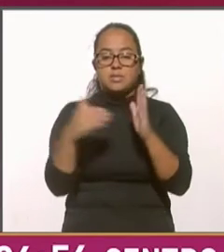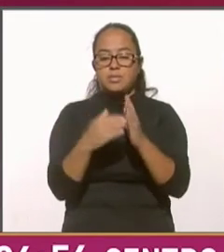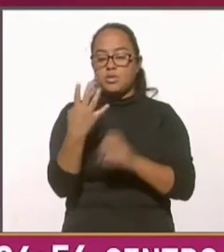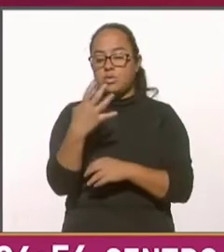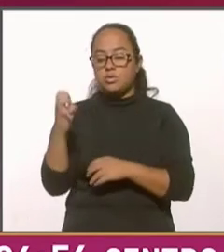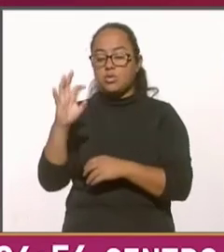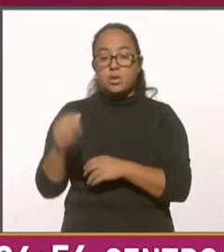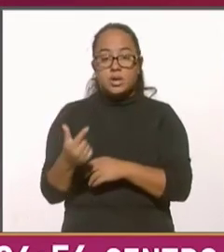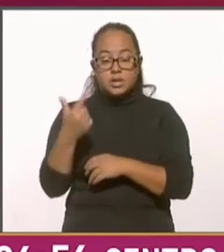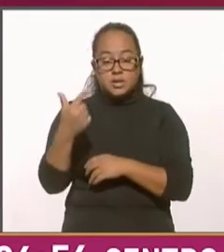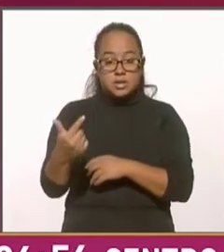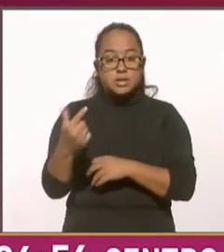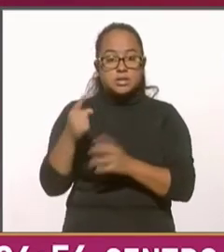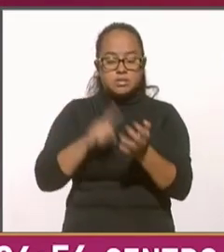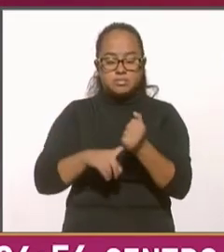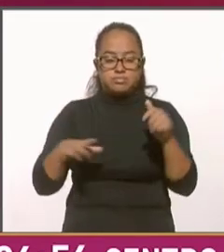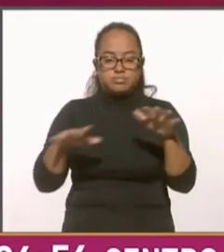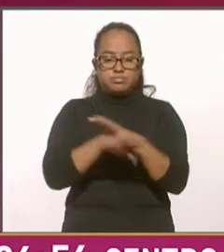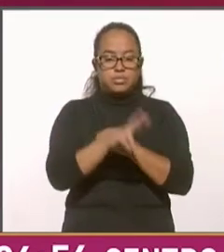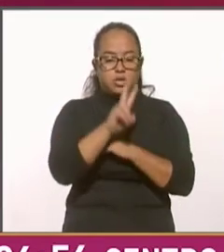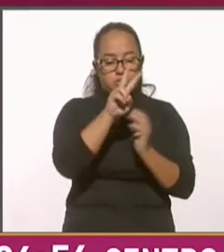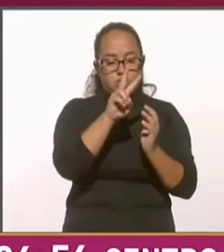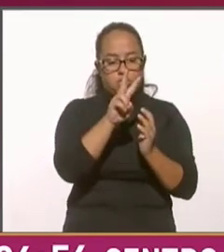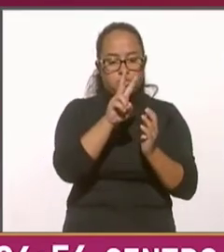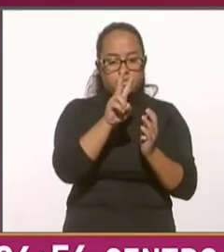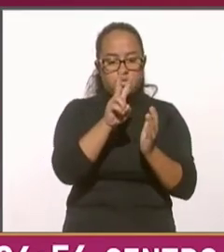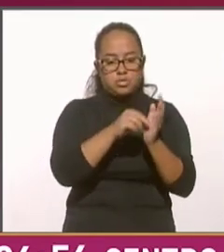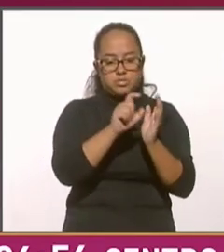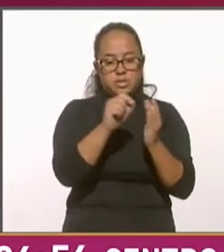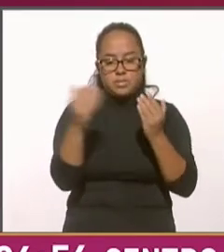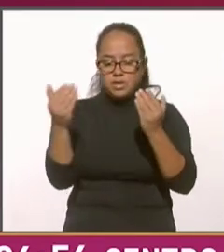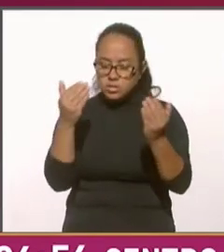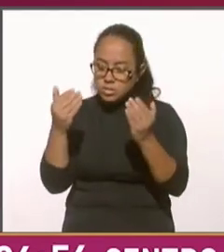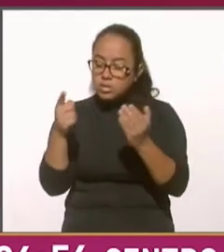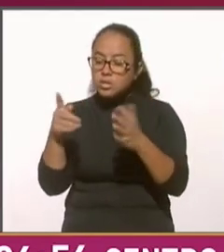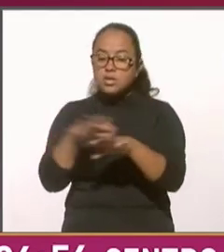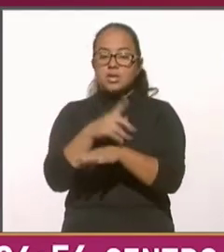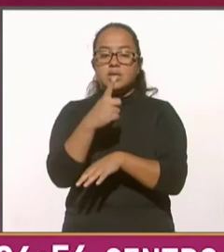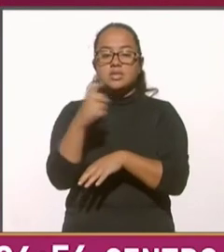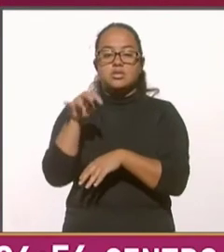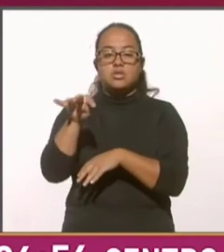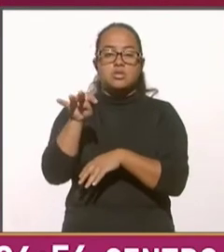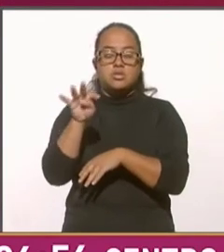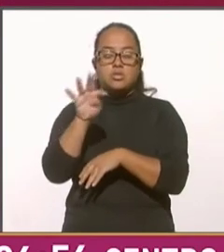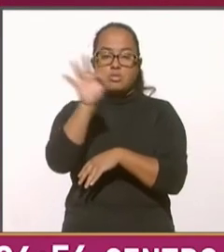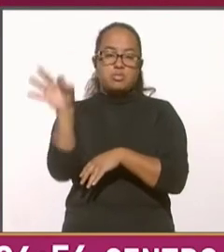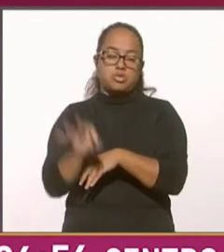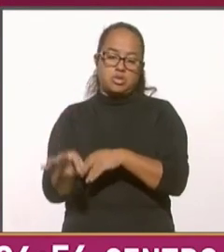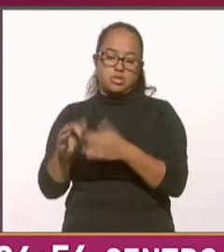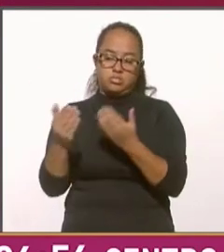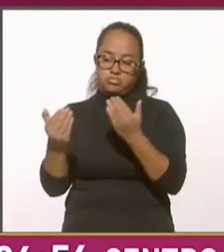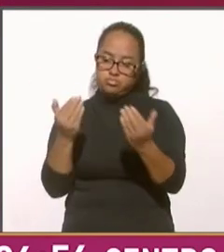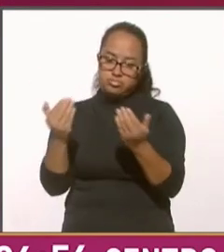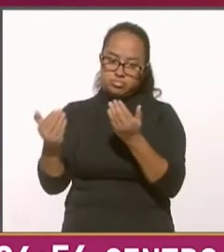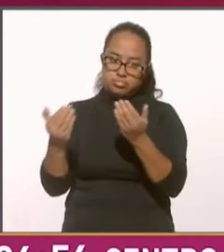1.227.447, una variación respecto al 20 de 119%. Aquí es simplemente